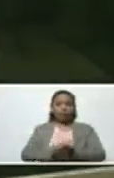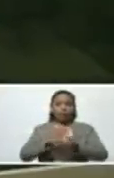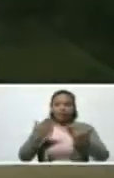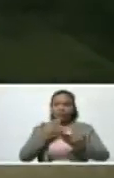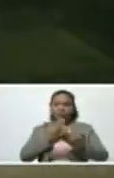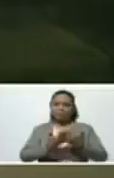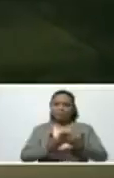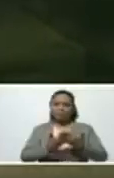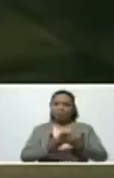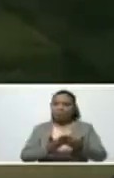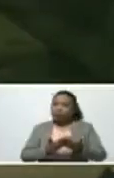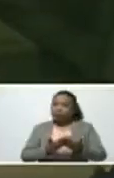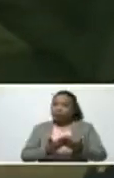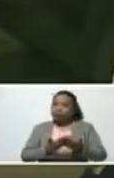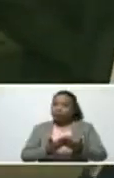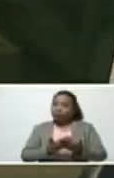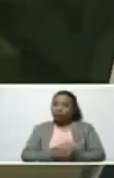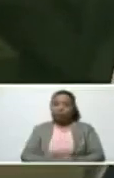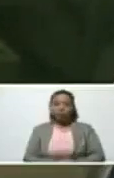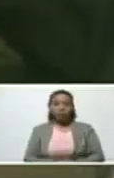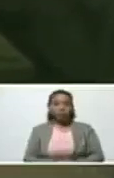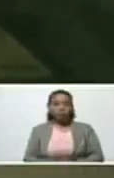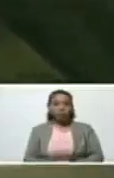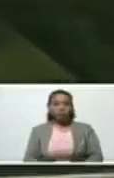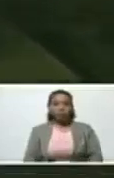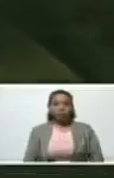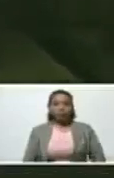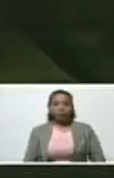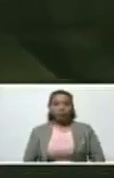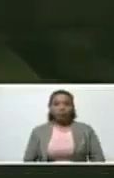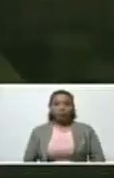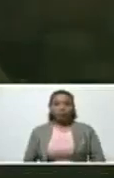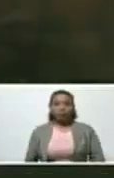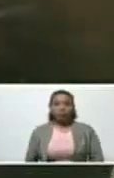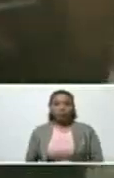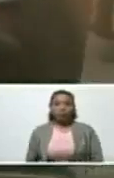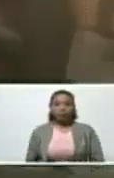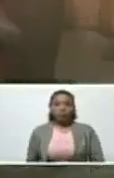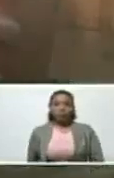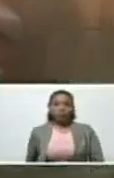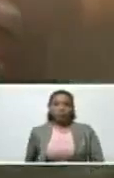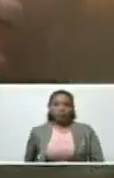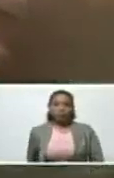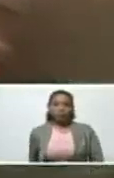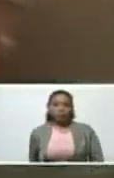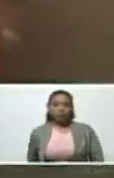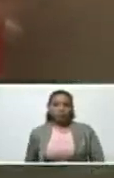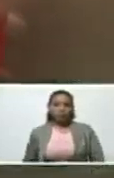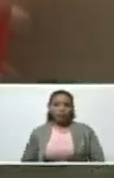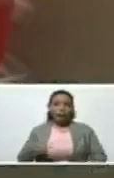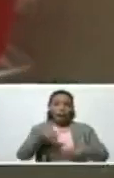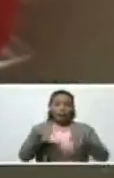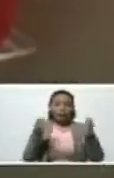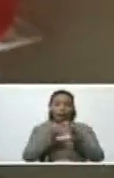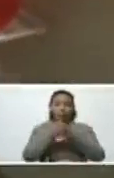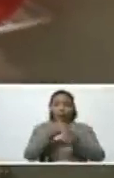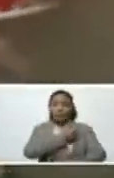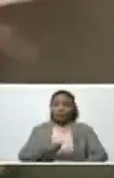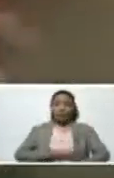permite una serie de equipos. Este, presidente, este